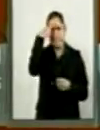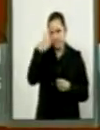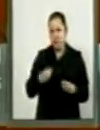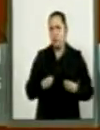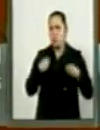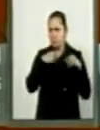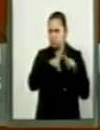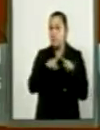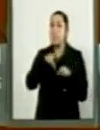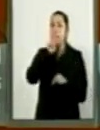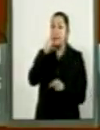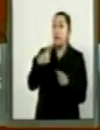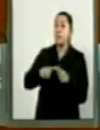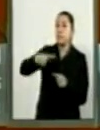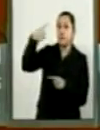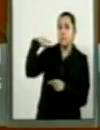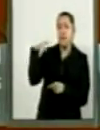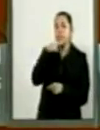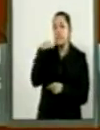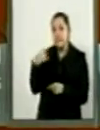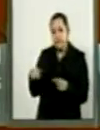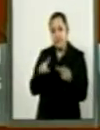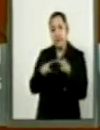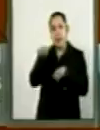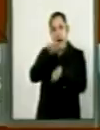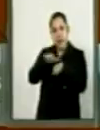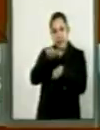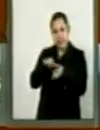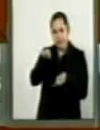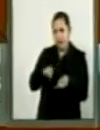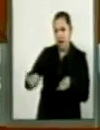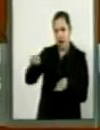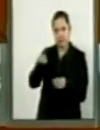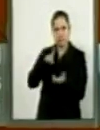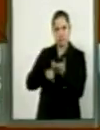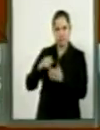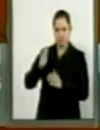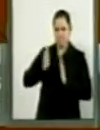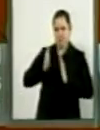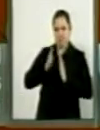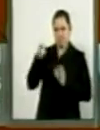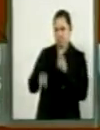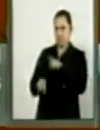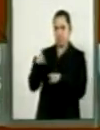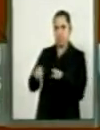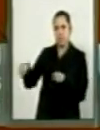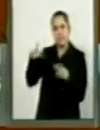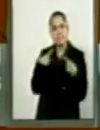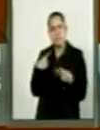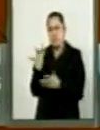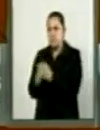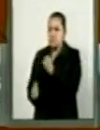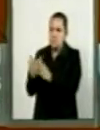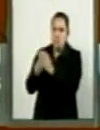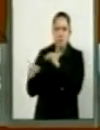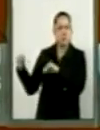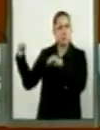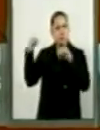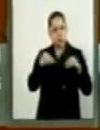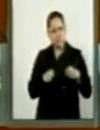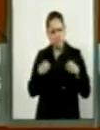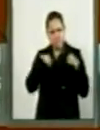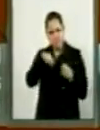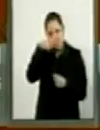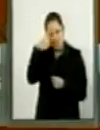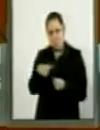de ciudadanos chilenos y argentinos que huían de las dictaduras militares. En todos estos casos, El gobierno